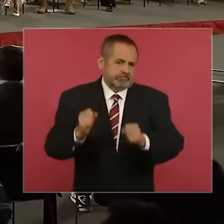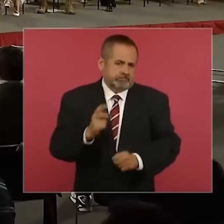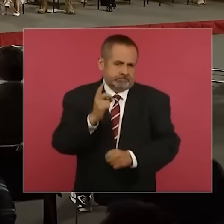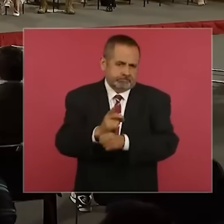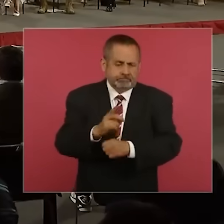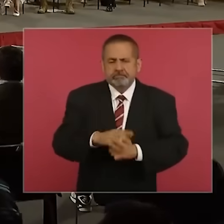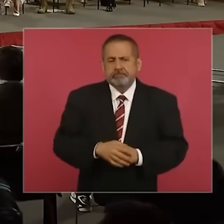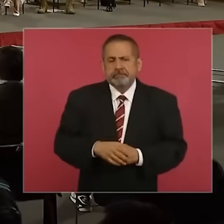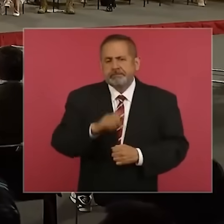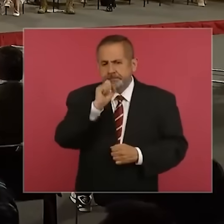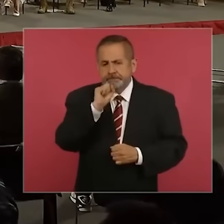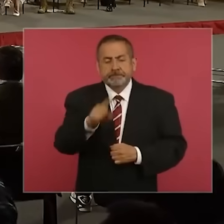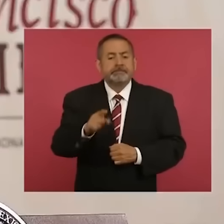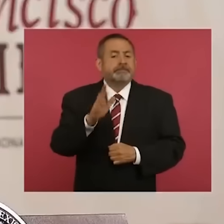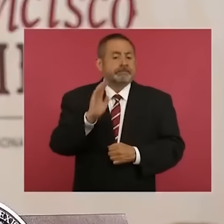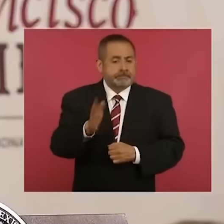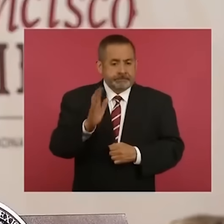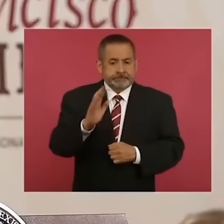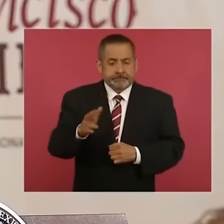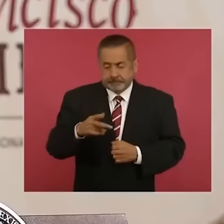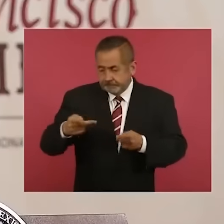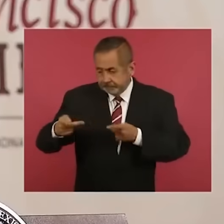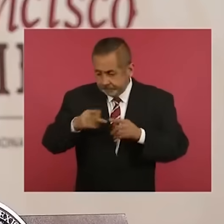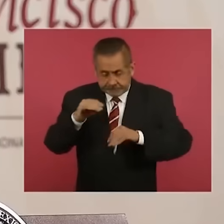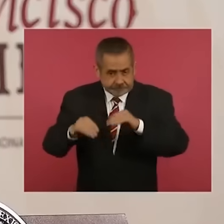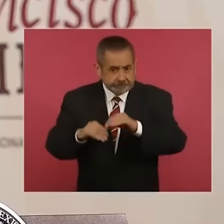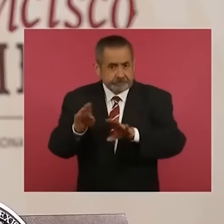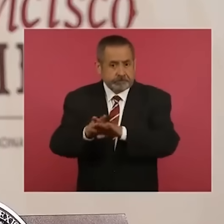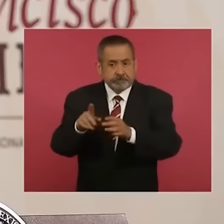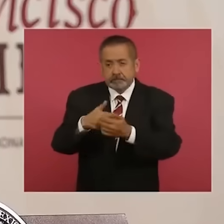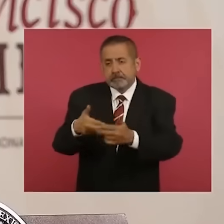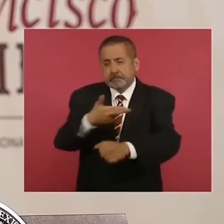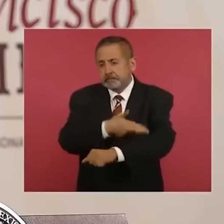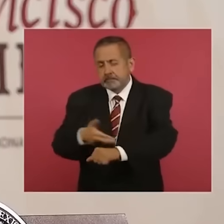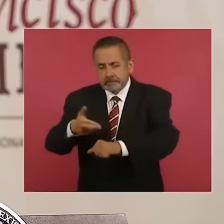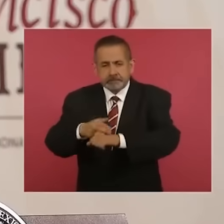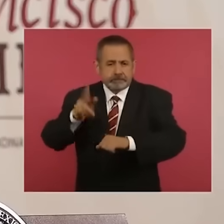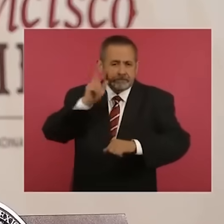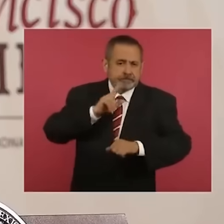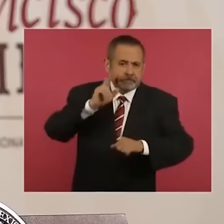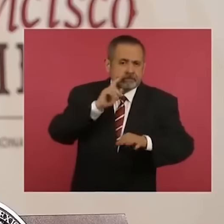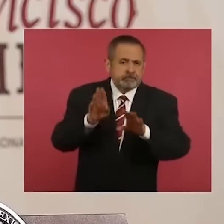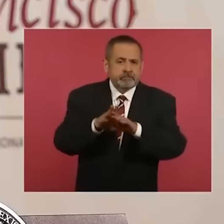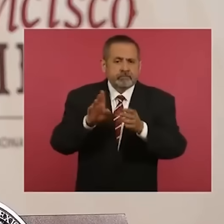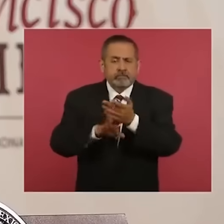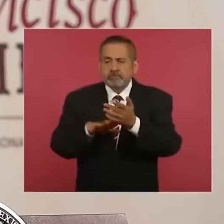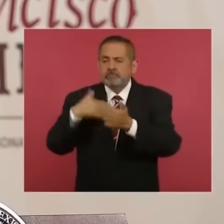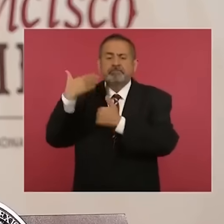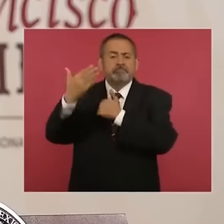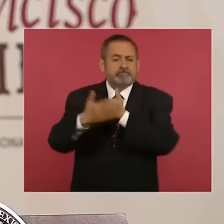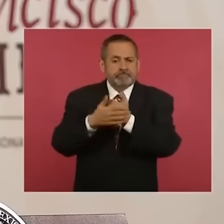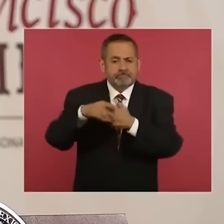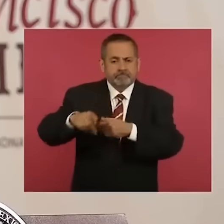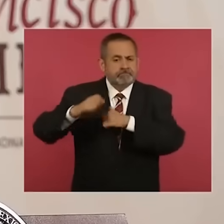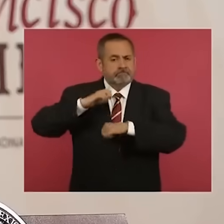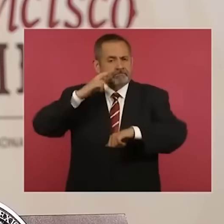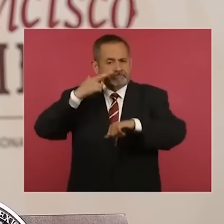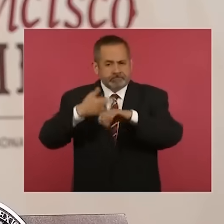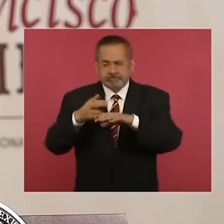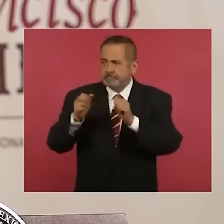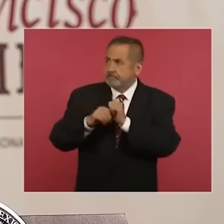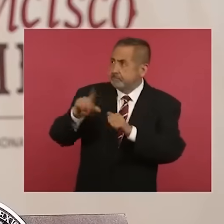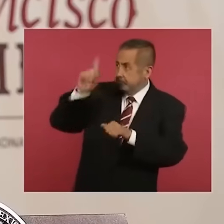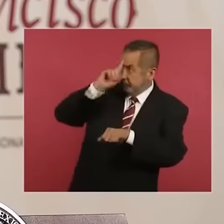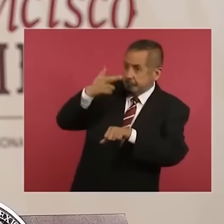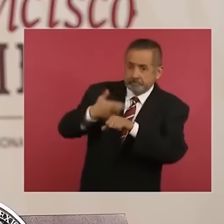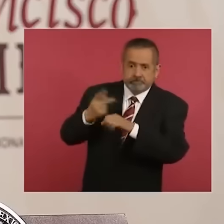comento que se están realizando la preparación operacional del aeropuerto. El futuro operador aeroportuario, con asesoría